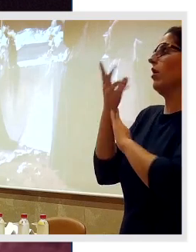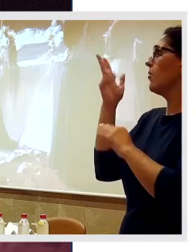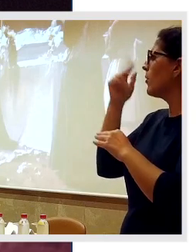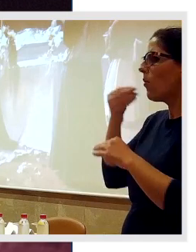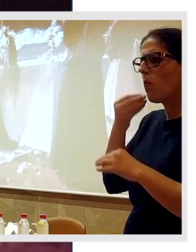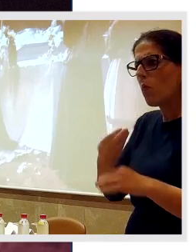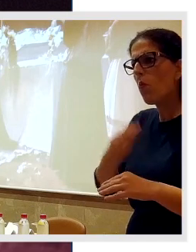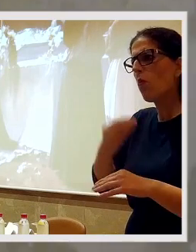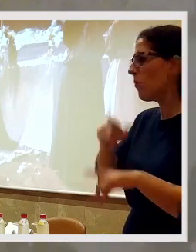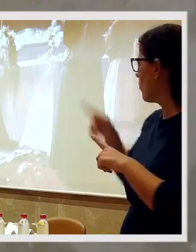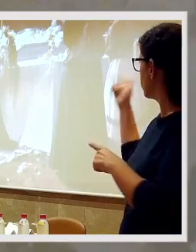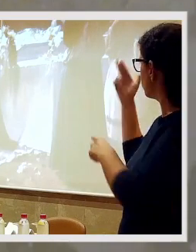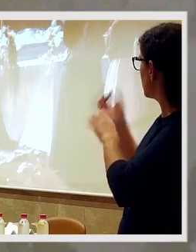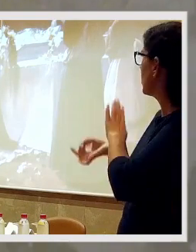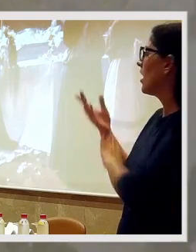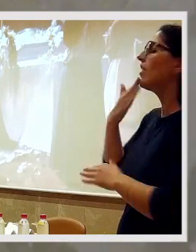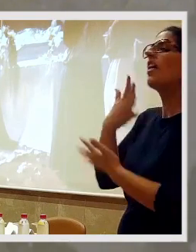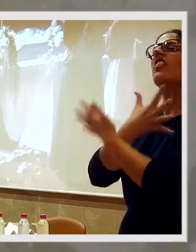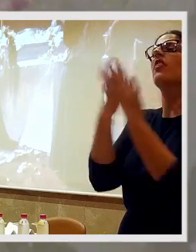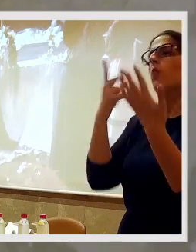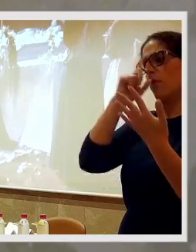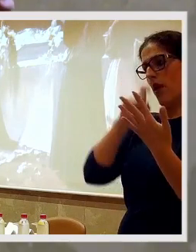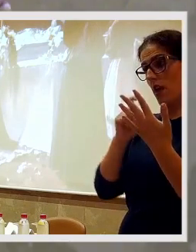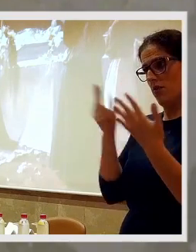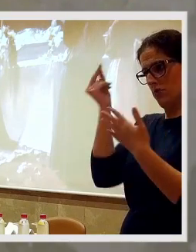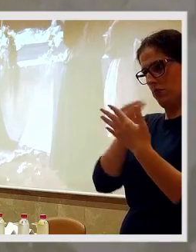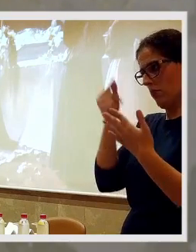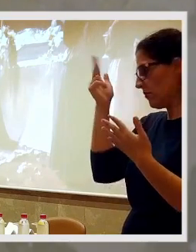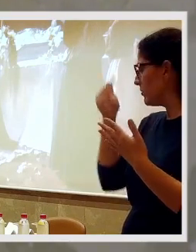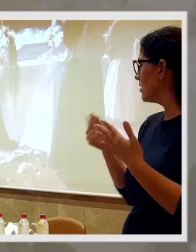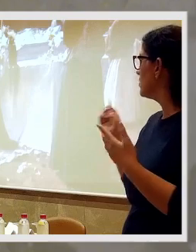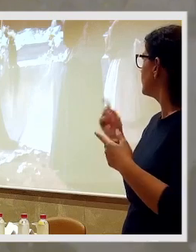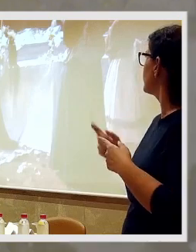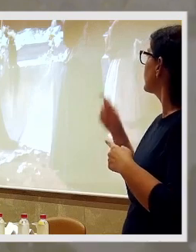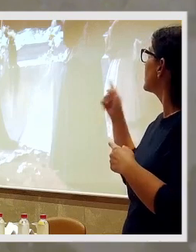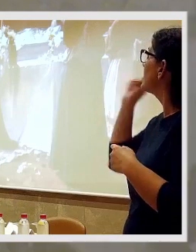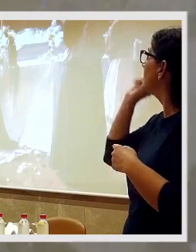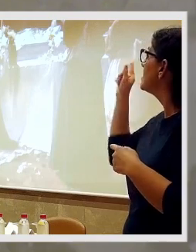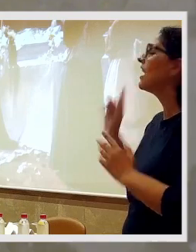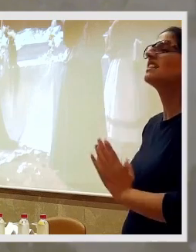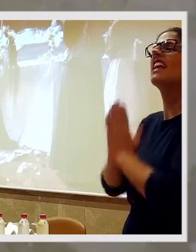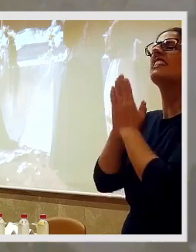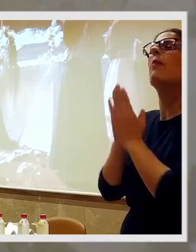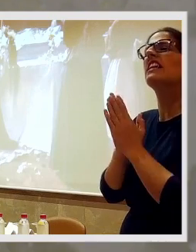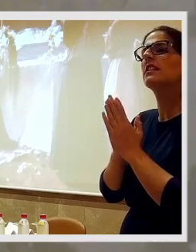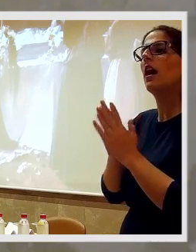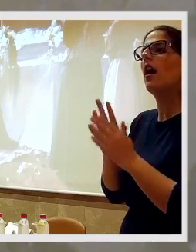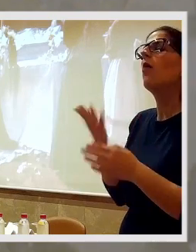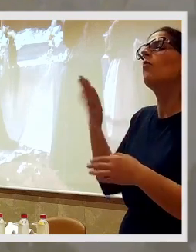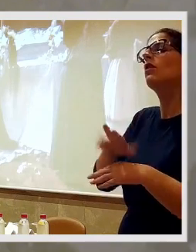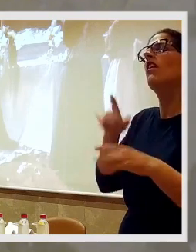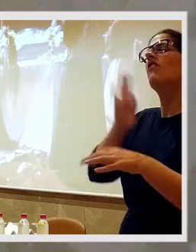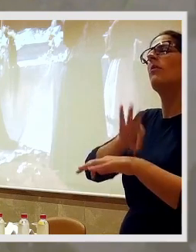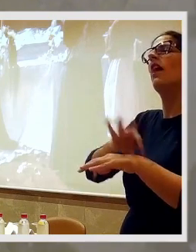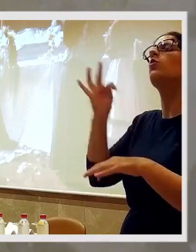excelente pintor. Tenía 19 años cuando lo pinta y ese cuadro representa a una niña de Santa Marina que muere de